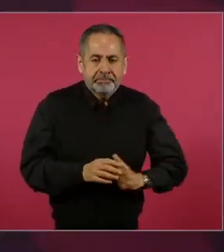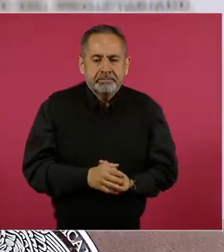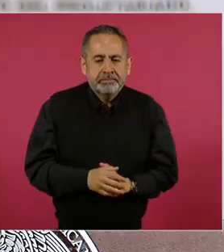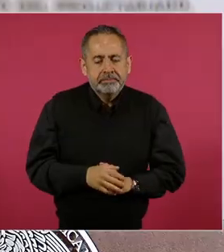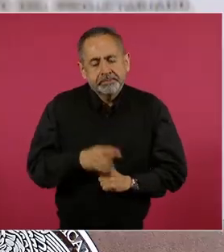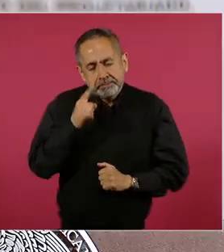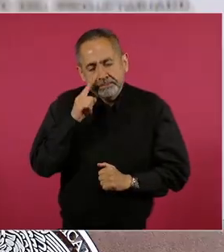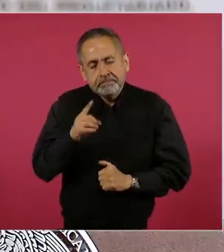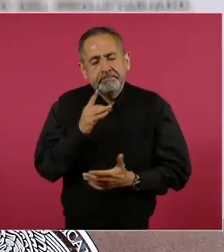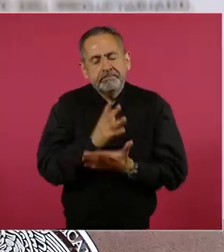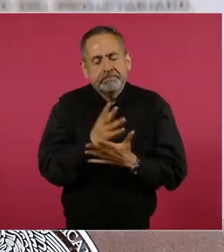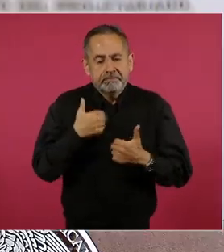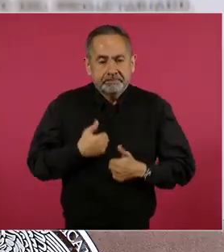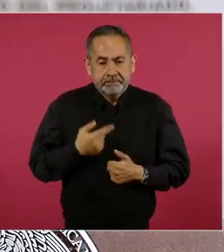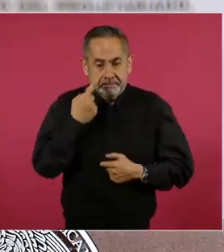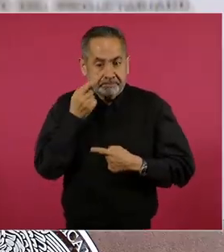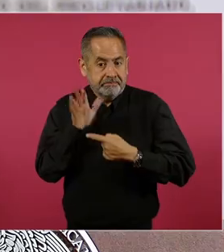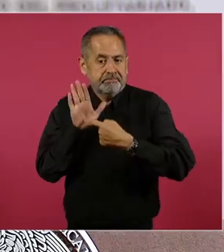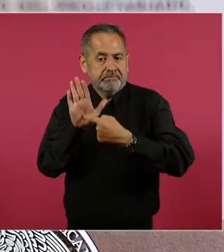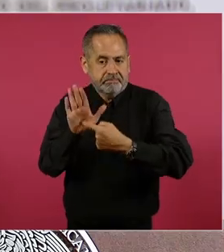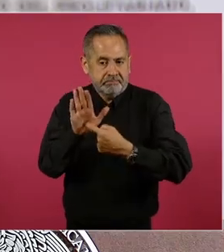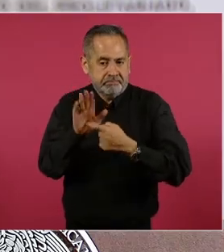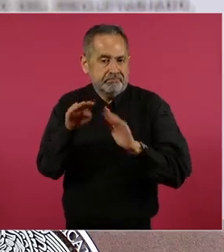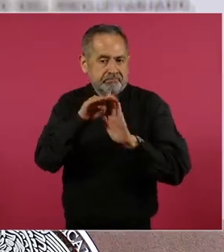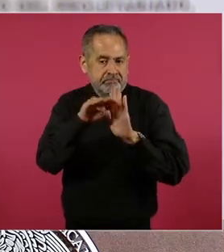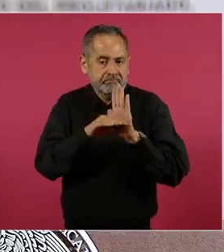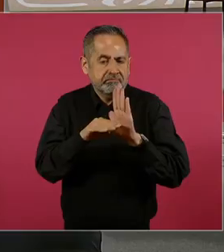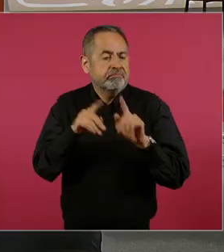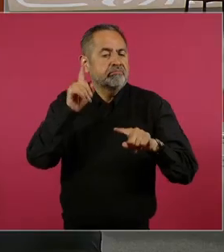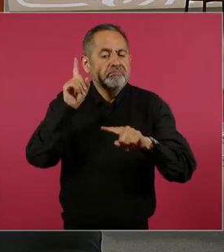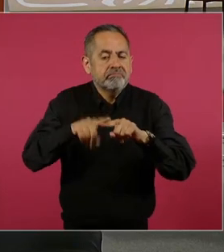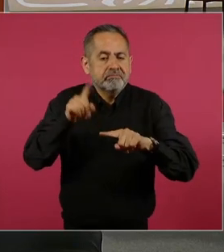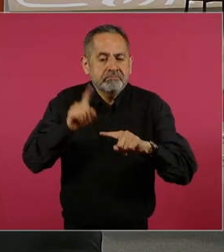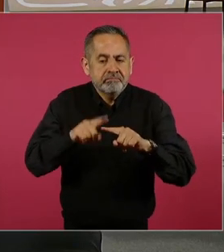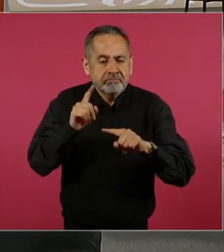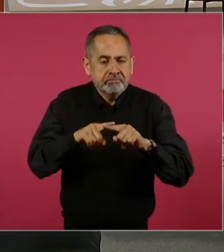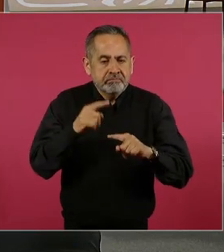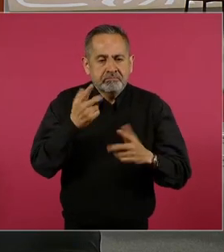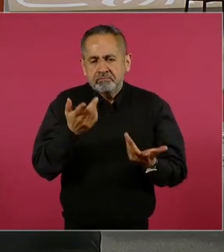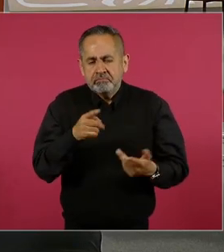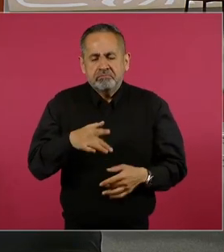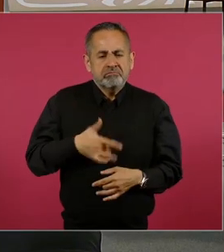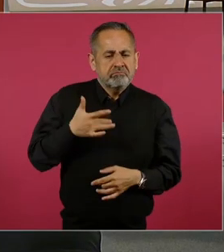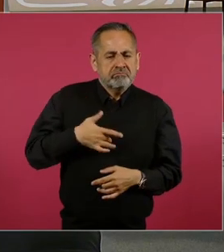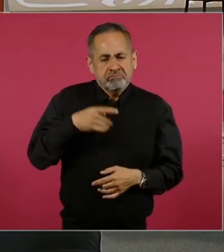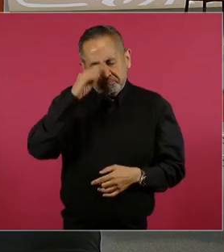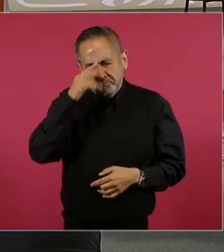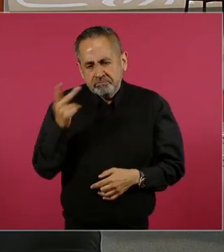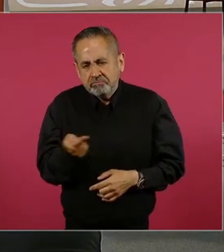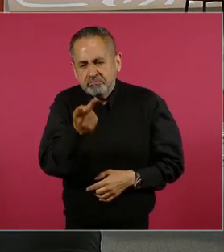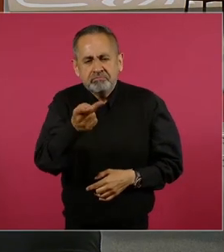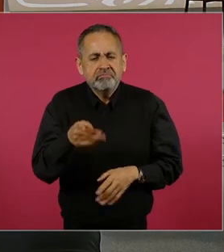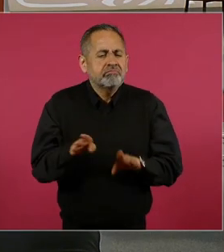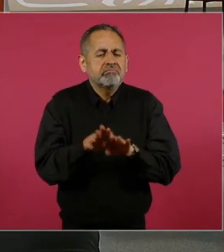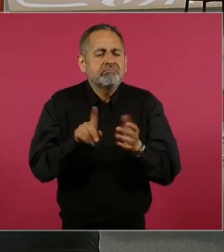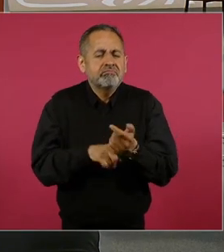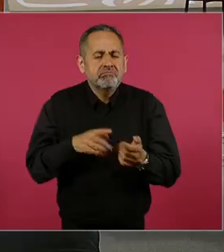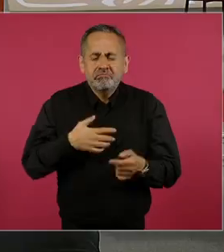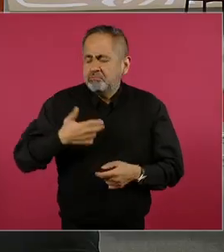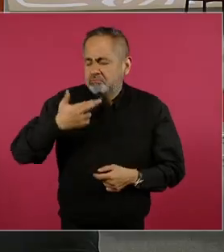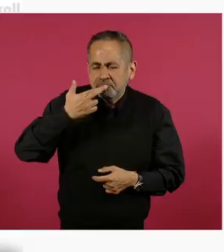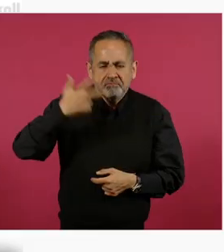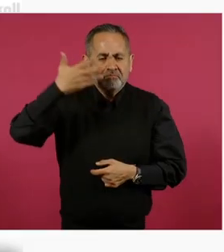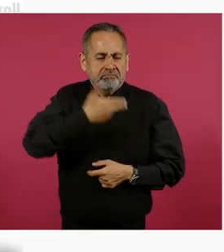mucho sentido. De los siguientes personajes que le voy a mencionar, díganme por favor, ¿para quién? Para usted, ¿quién ha sido el